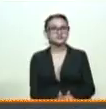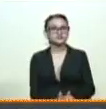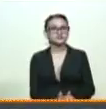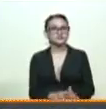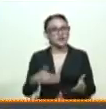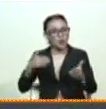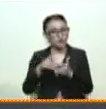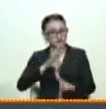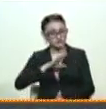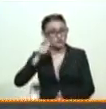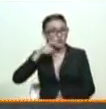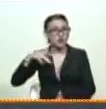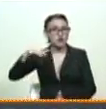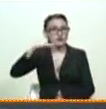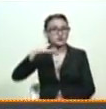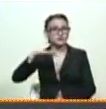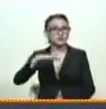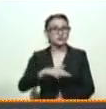contra su pueblo.